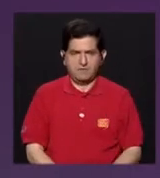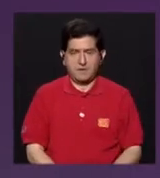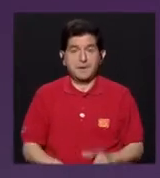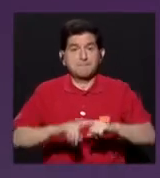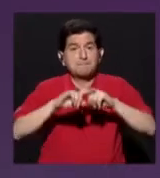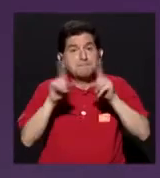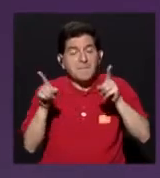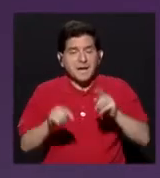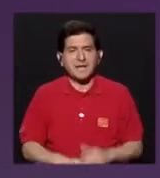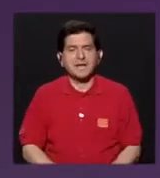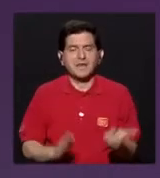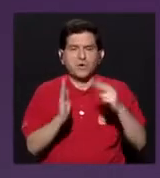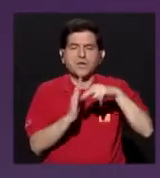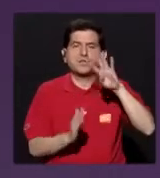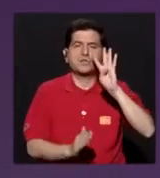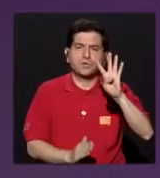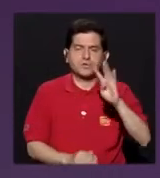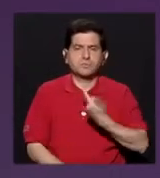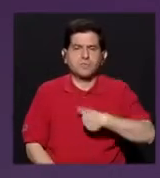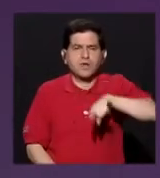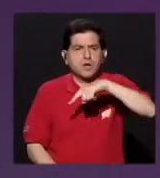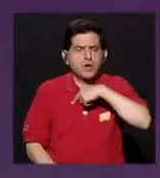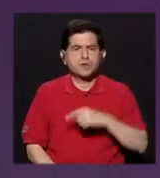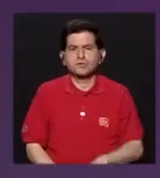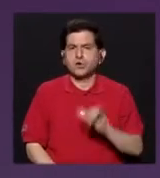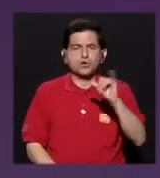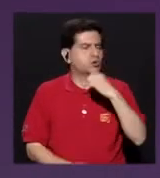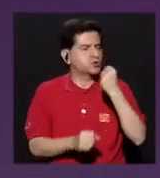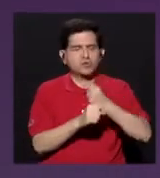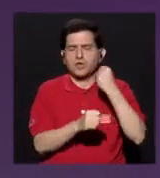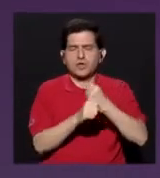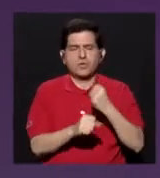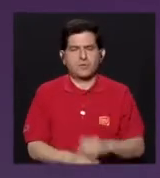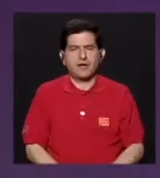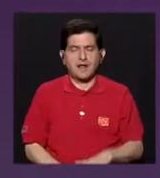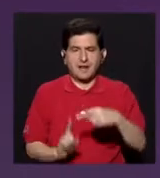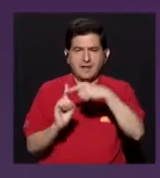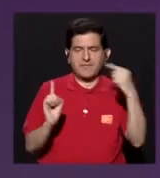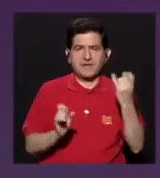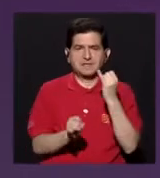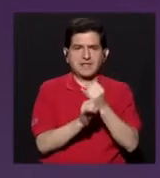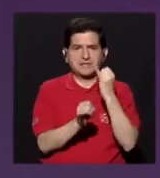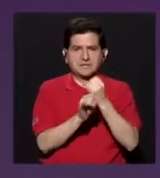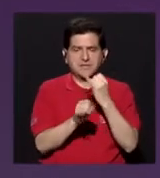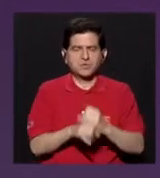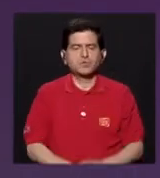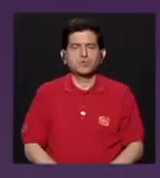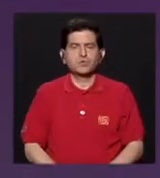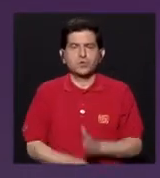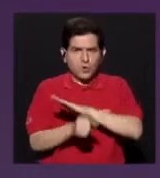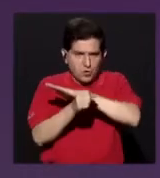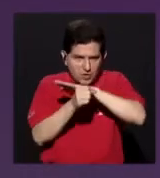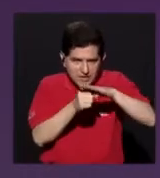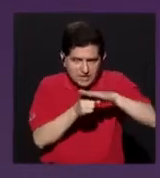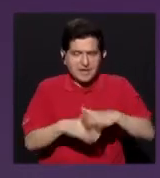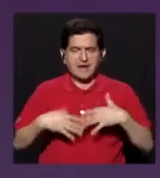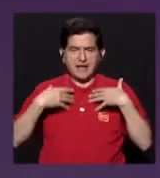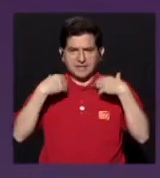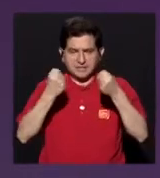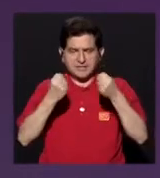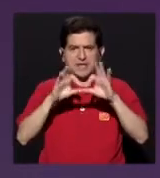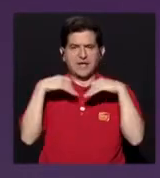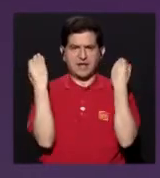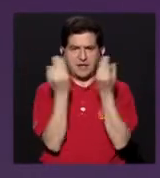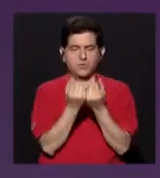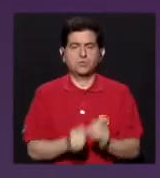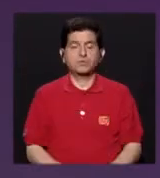que pasa es que desde 2004 realizábamos la misma labor desde el Instituto Integral de Salud Familiar, básicamente abriendo